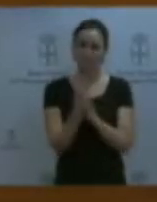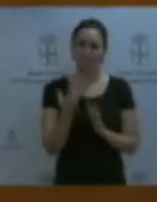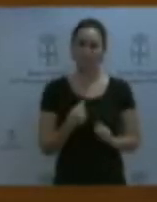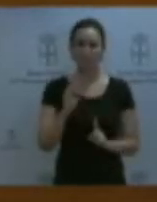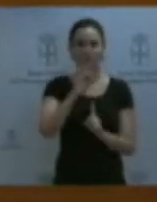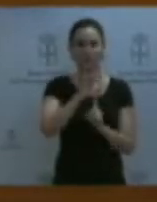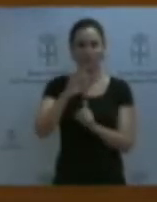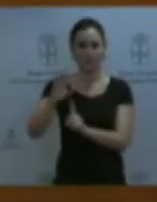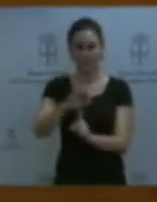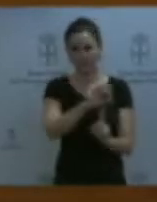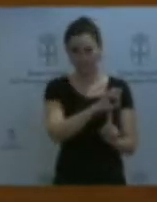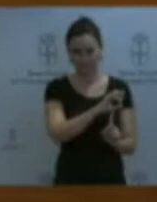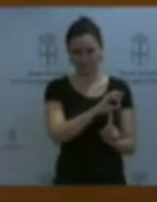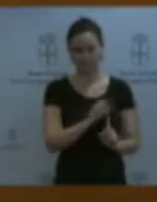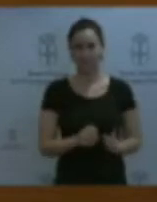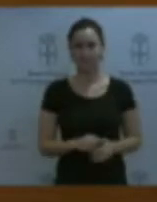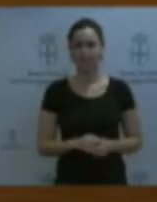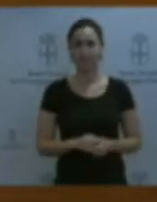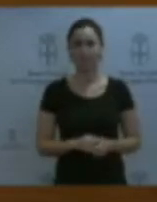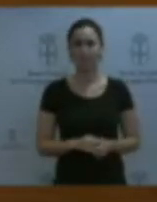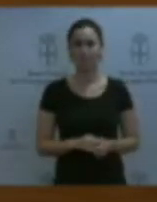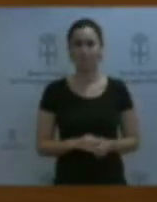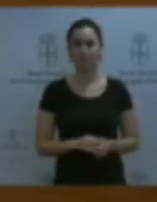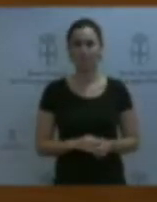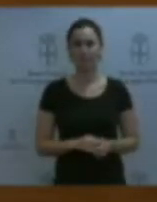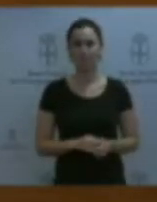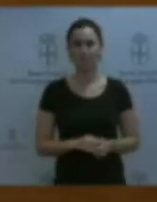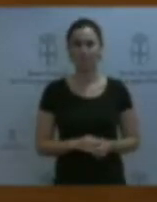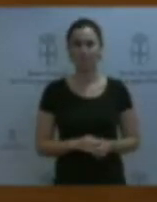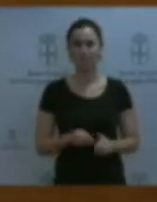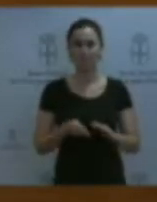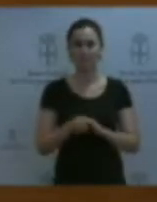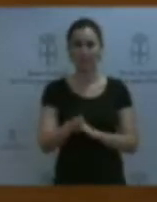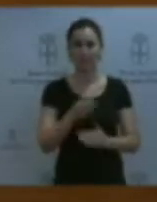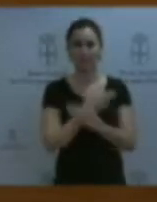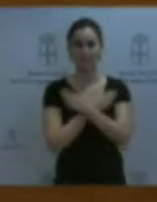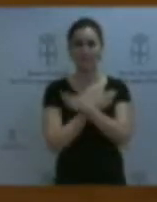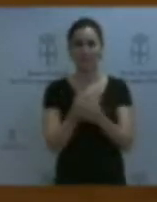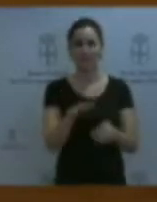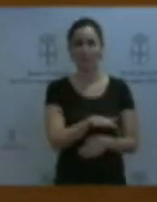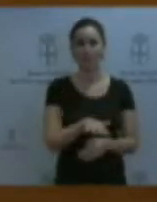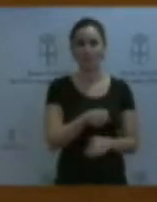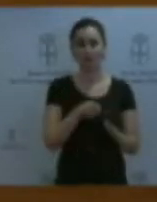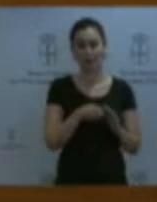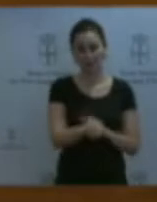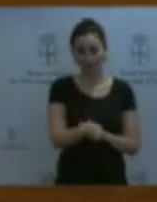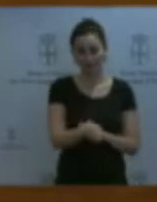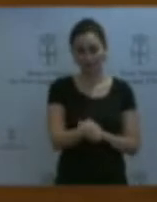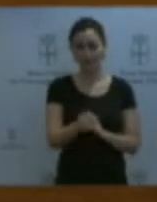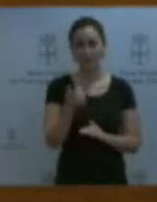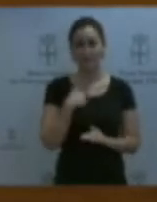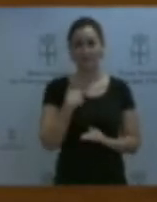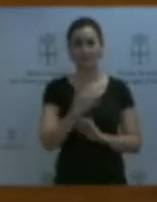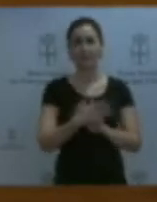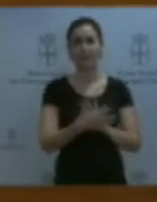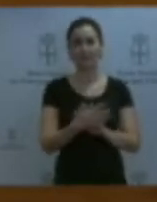de la entrada del parque por los concejos por donde se entra, ya habíamos hablado de las necesidades de señalizar en